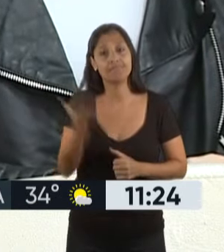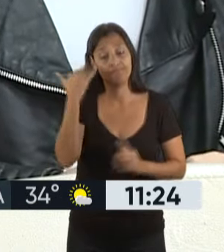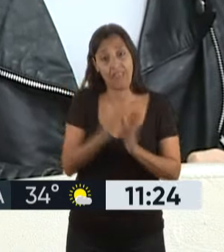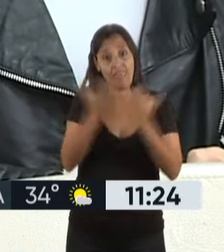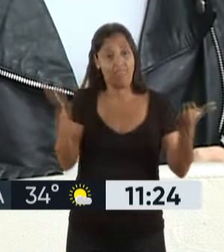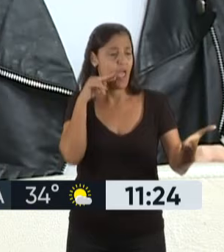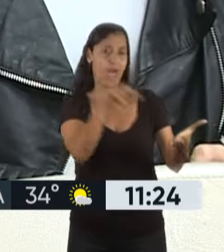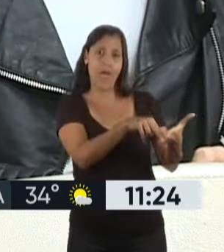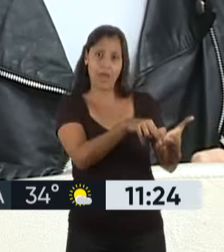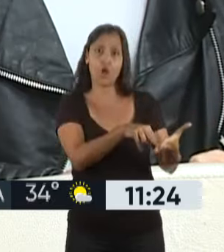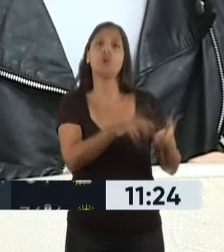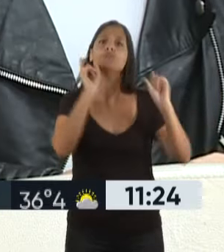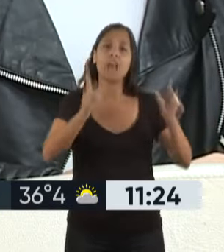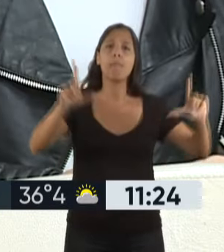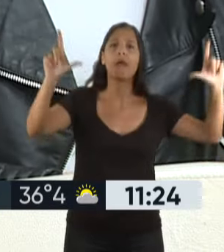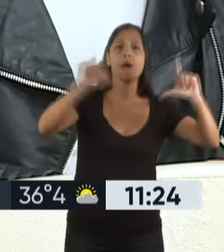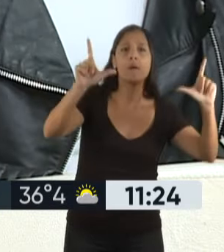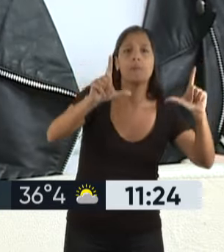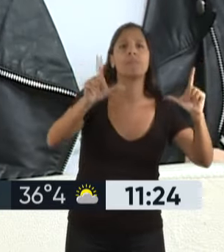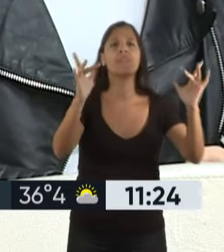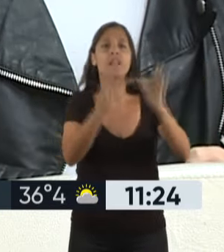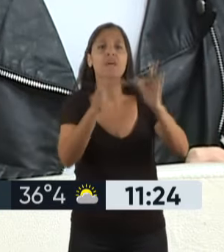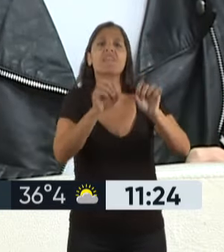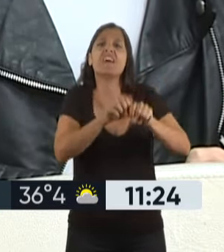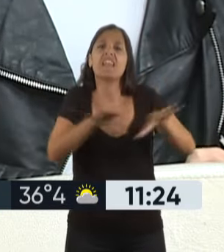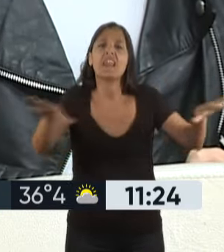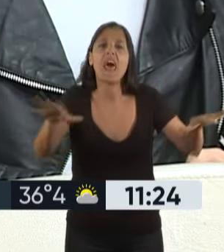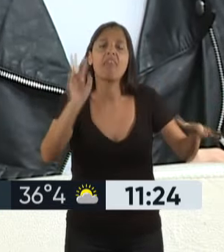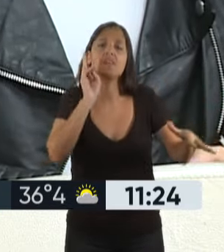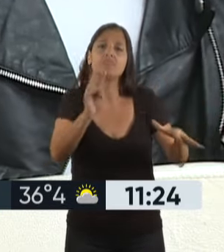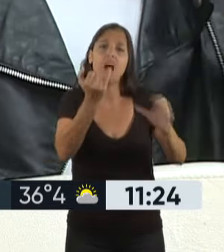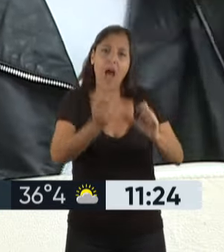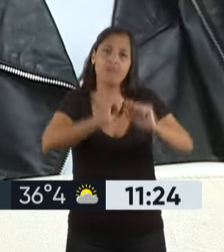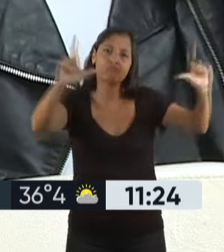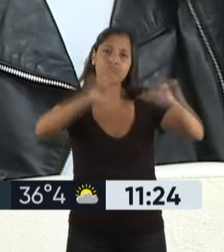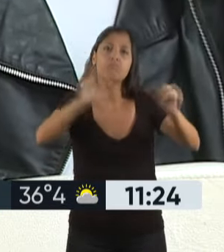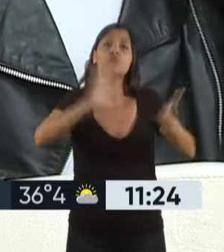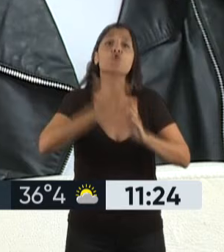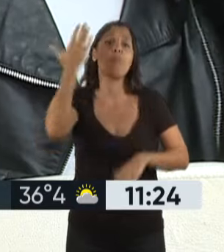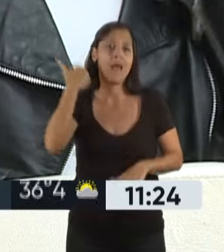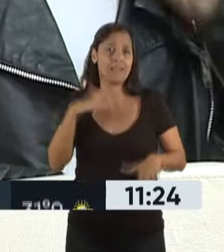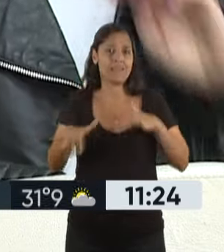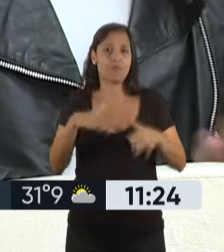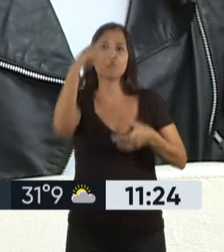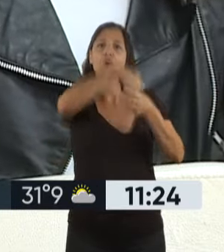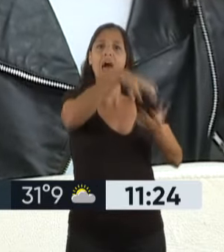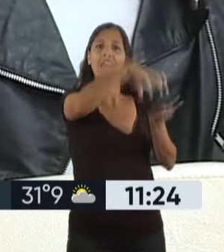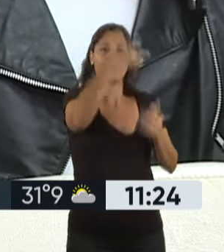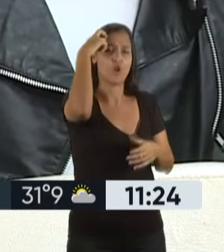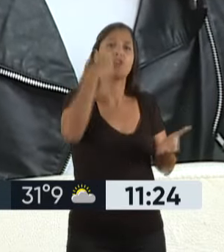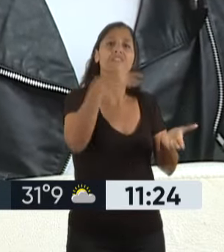diarios en los portales en los en las redes sociales de del episodio de ayer en el senado por